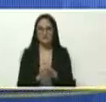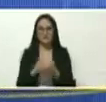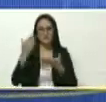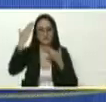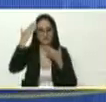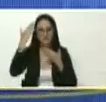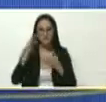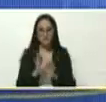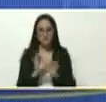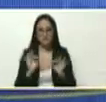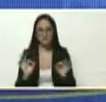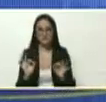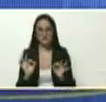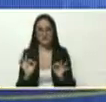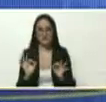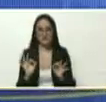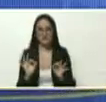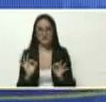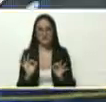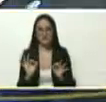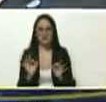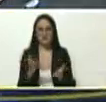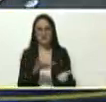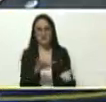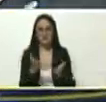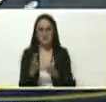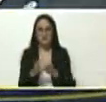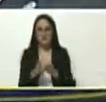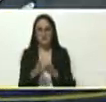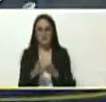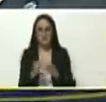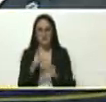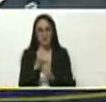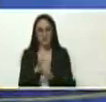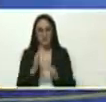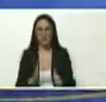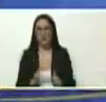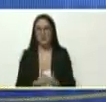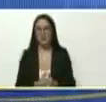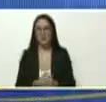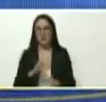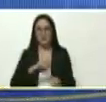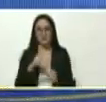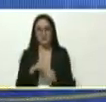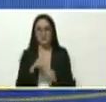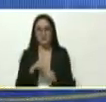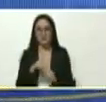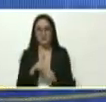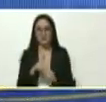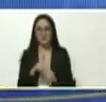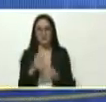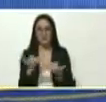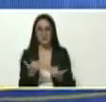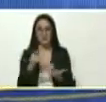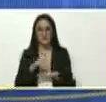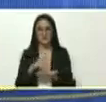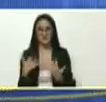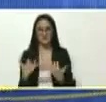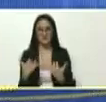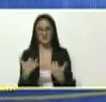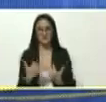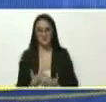saludamos muy especialmente a la clase heroica, a la clase trabajadora heroica de PDVSA, que está aquí presente con